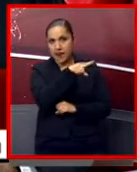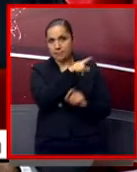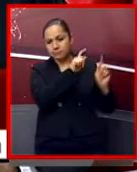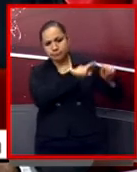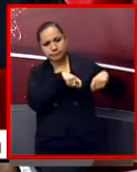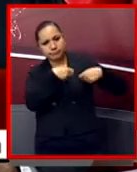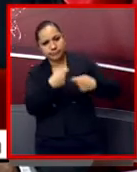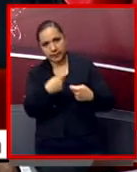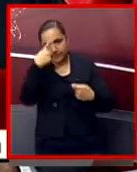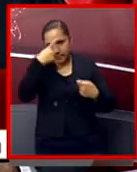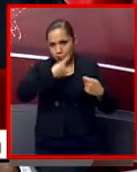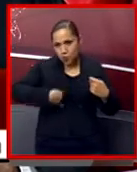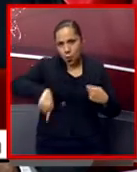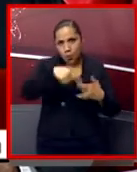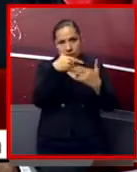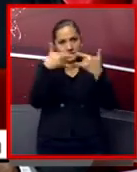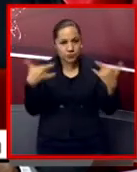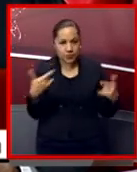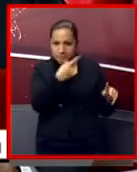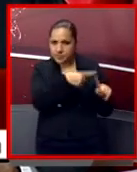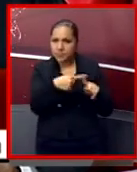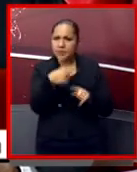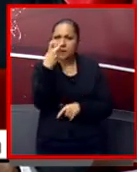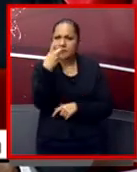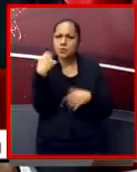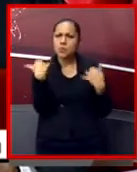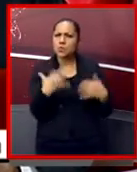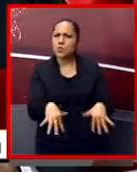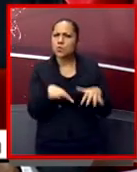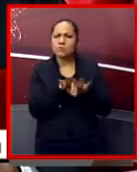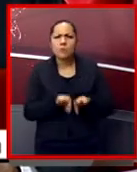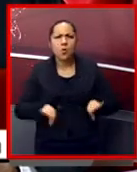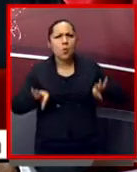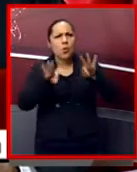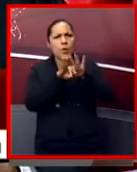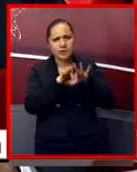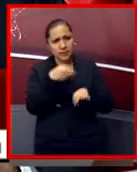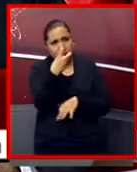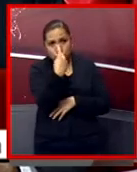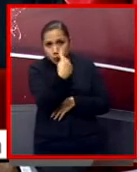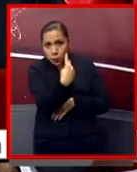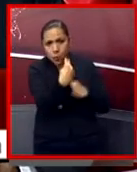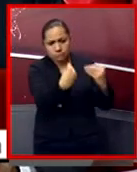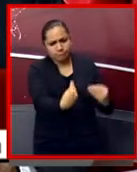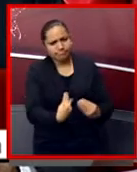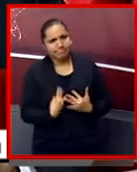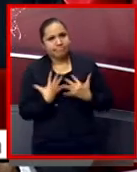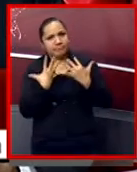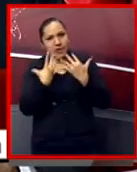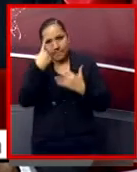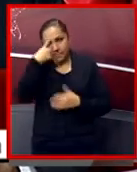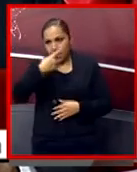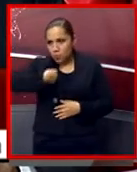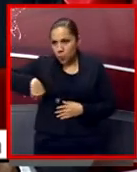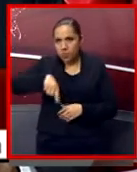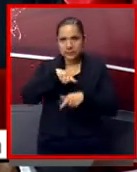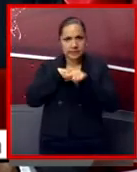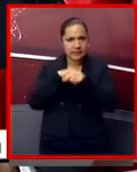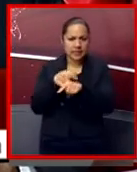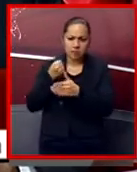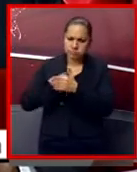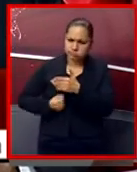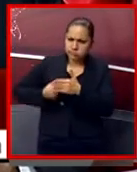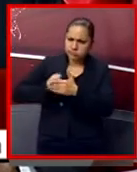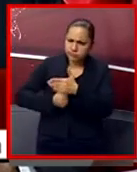todos, es una profunda inspiración para continuar luchando por, como ella quería, que este